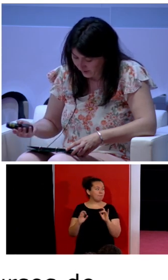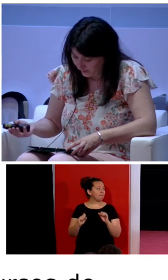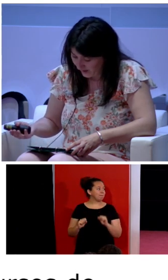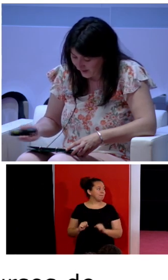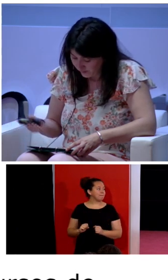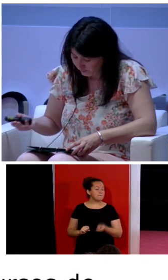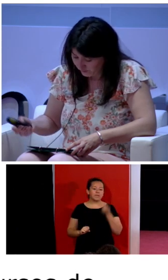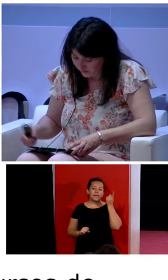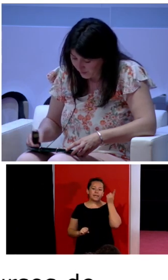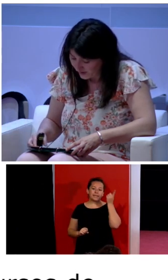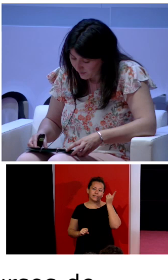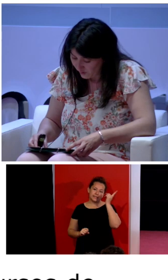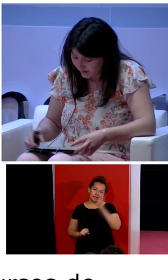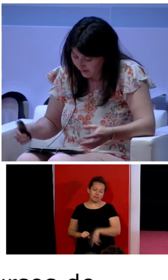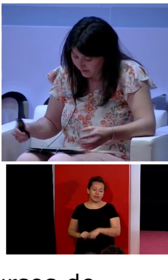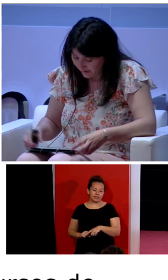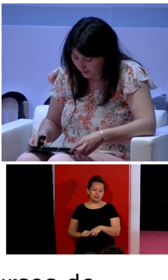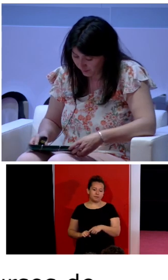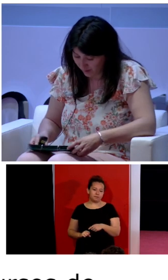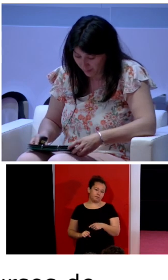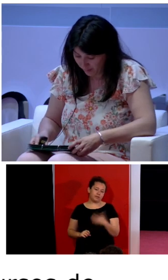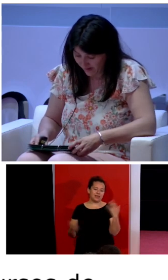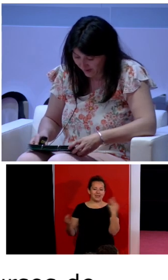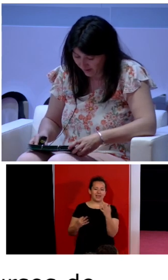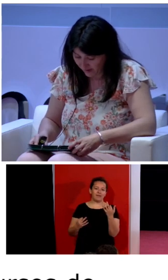y de cara ni más ni menos